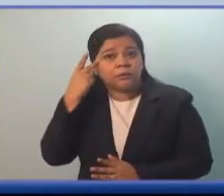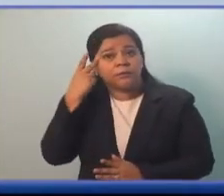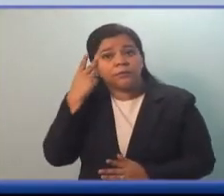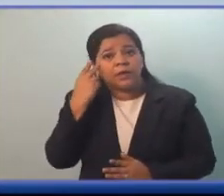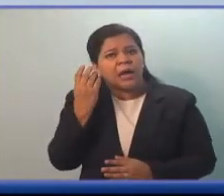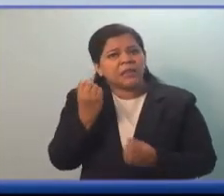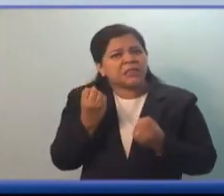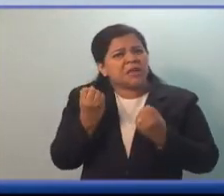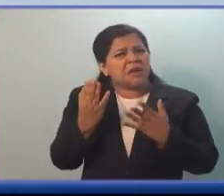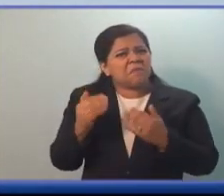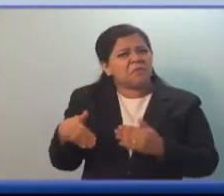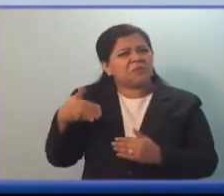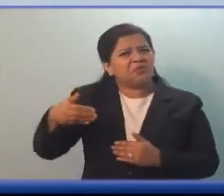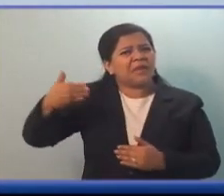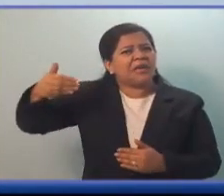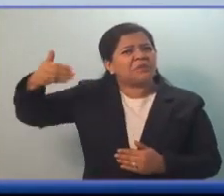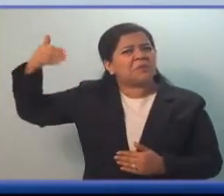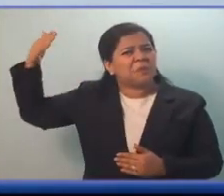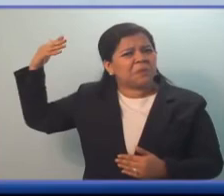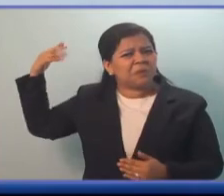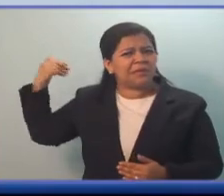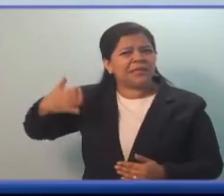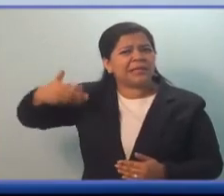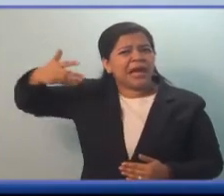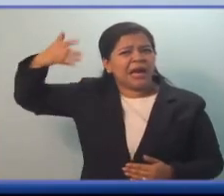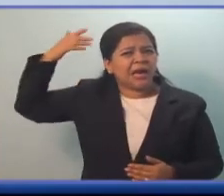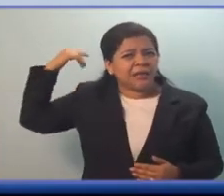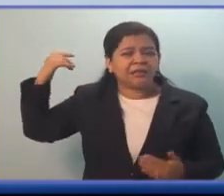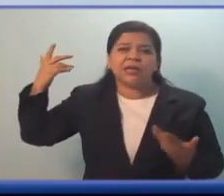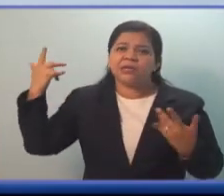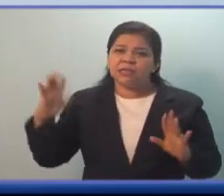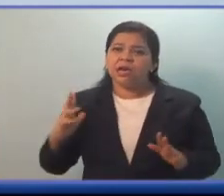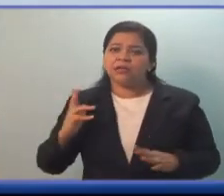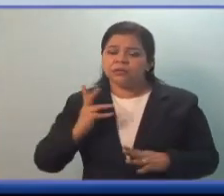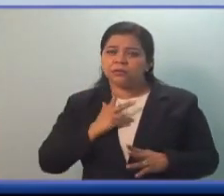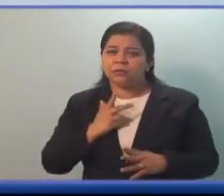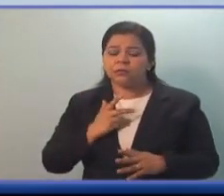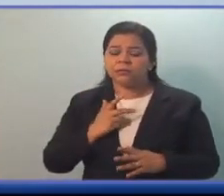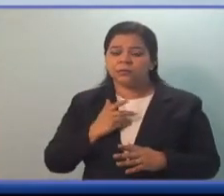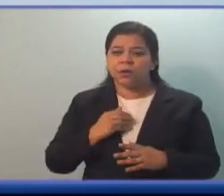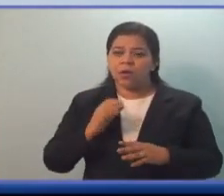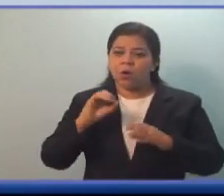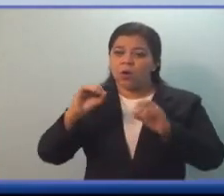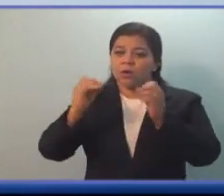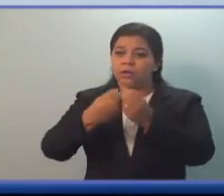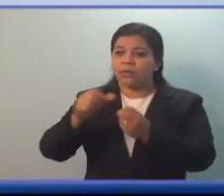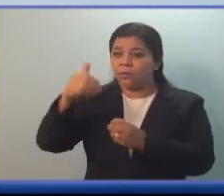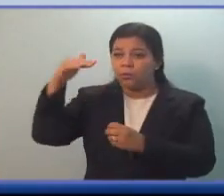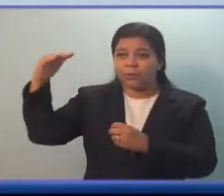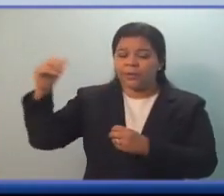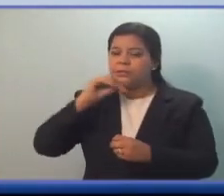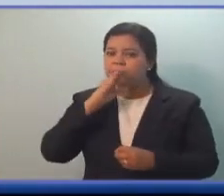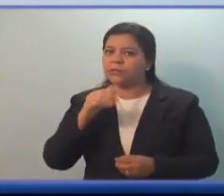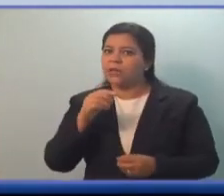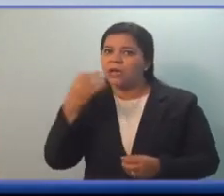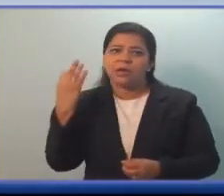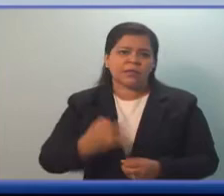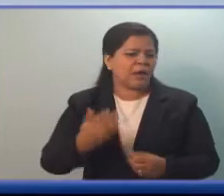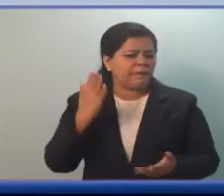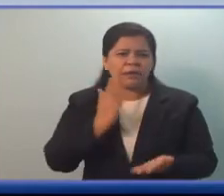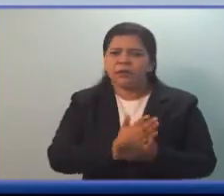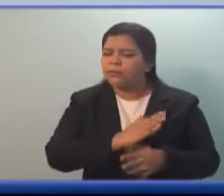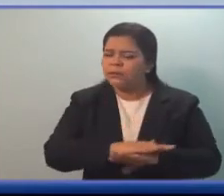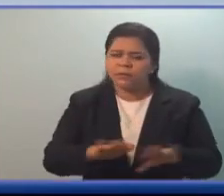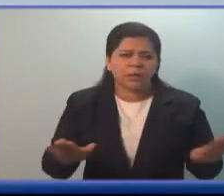hace muchos años se ha recomendado por parte de organismos internacionales su derogatoria. Si usted